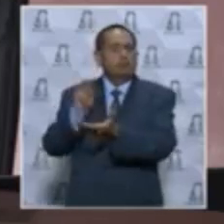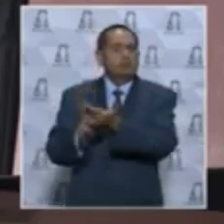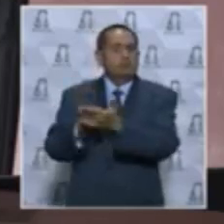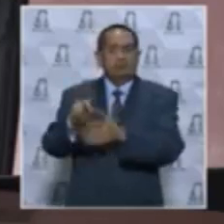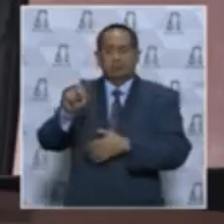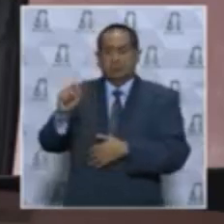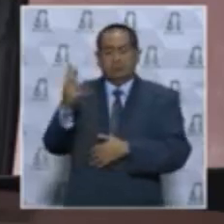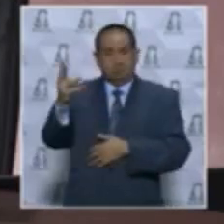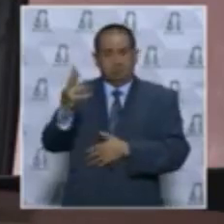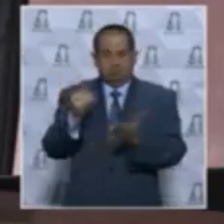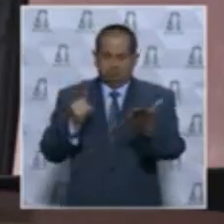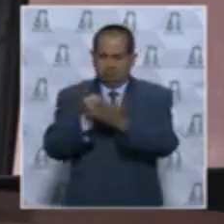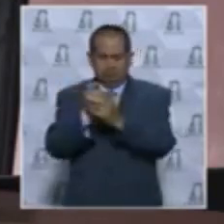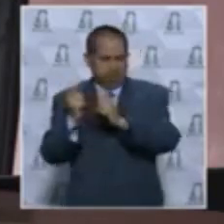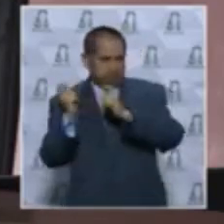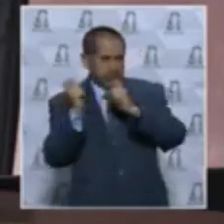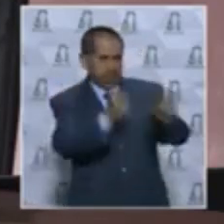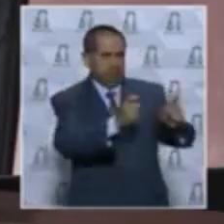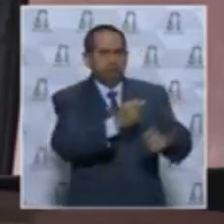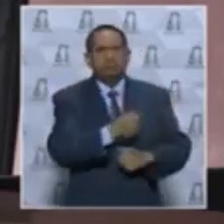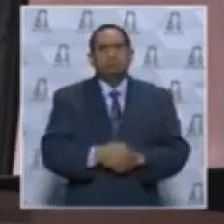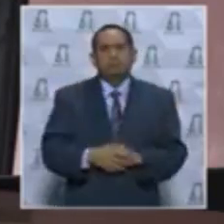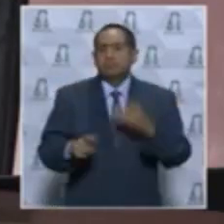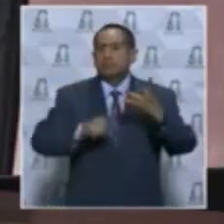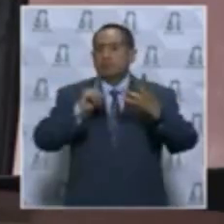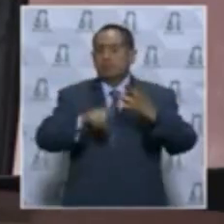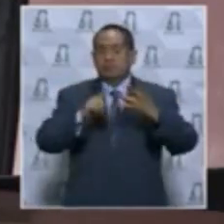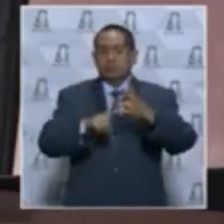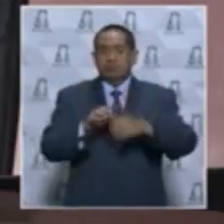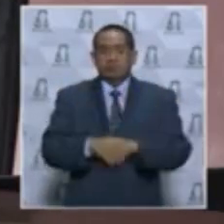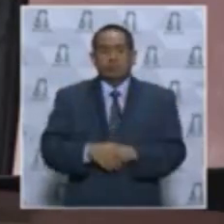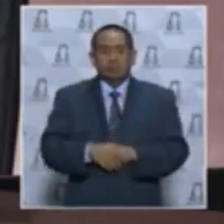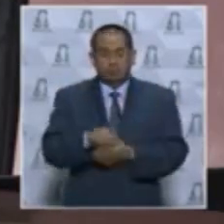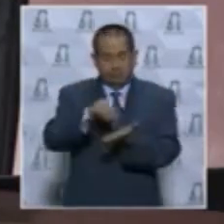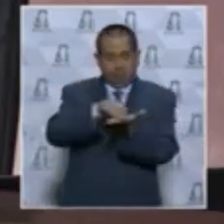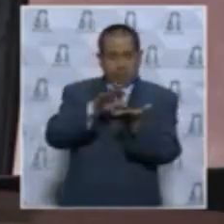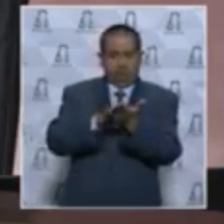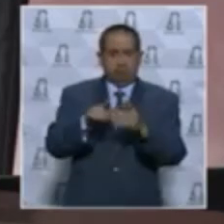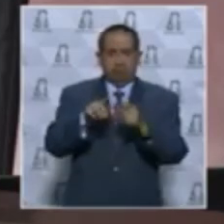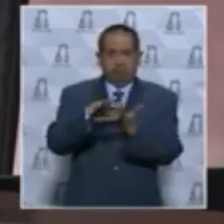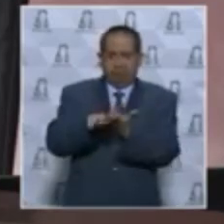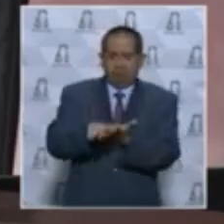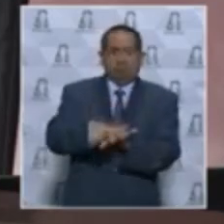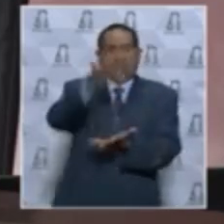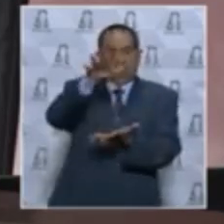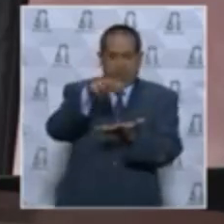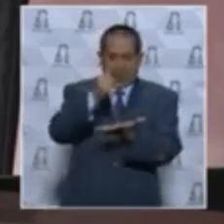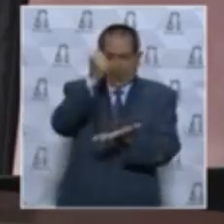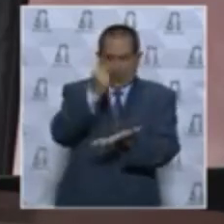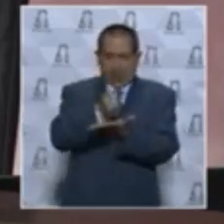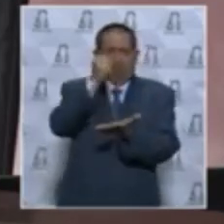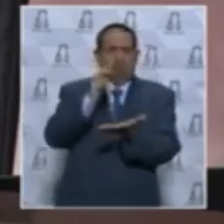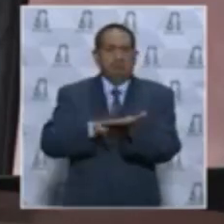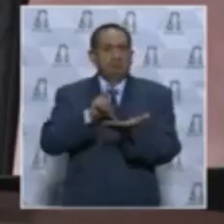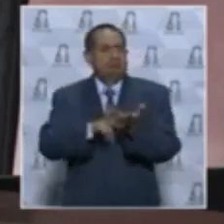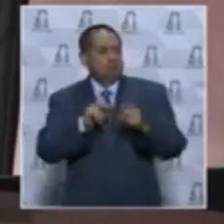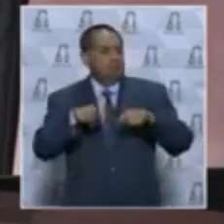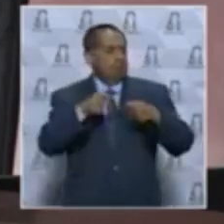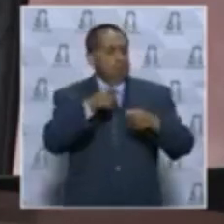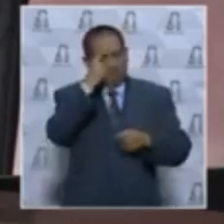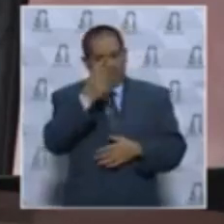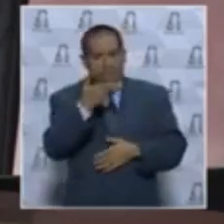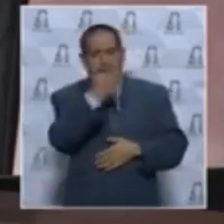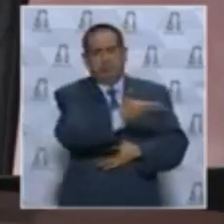2024 cuarto procede expedir la constancia de mayoría y validez al ciudadano